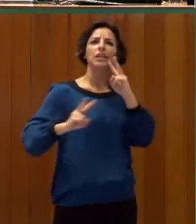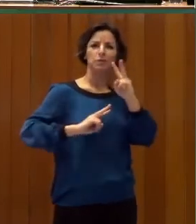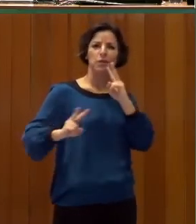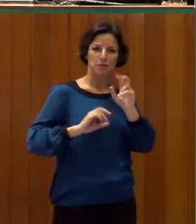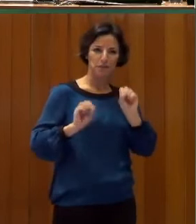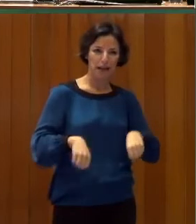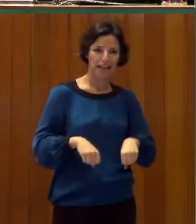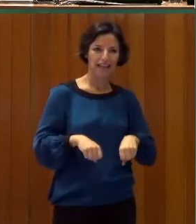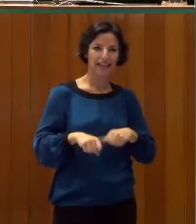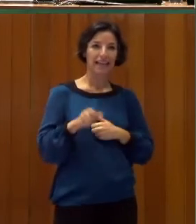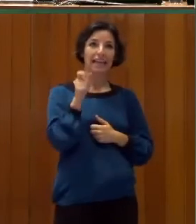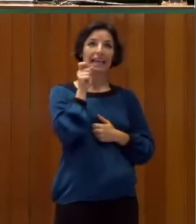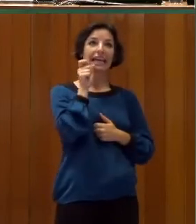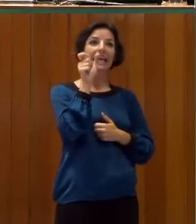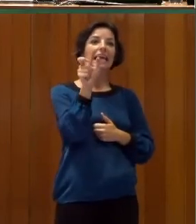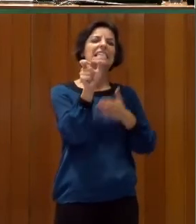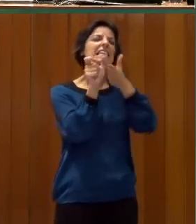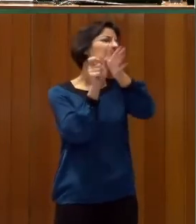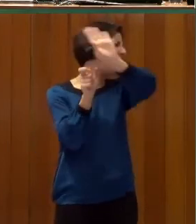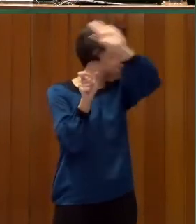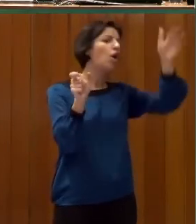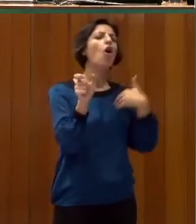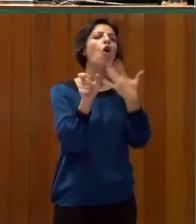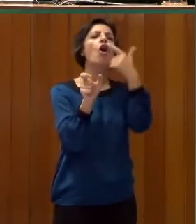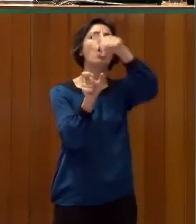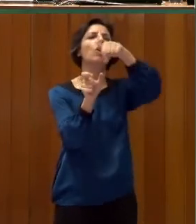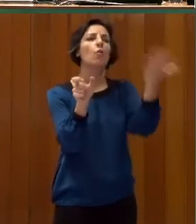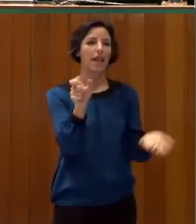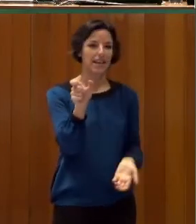al color del estímulo ignorando el significado semántico.